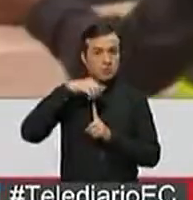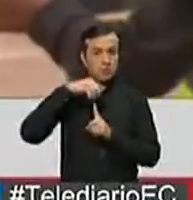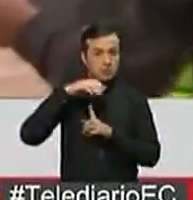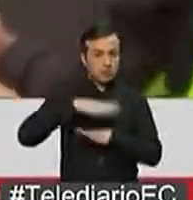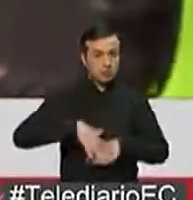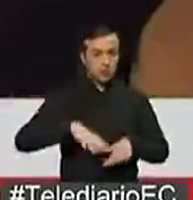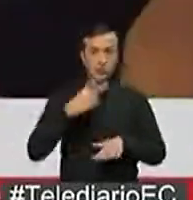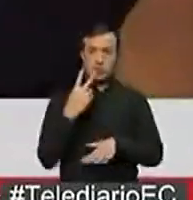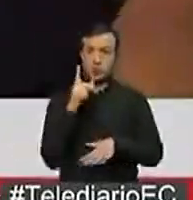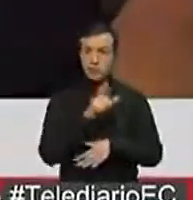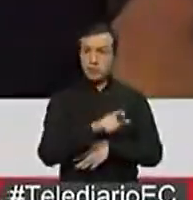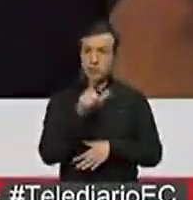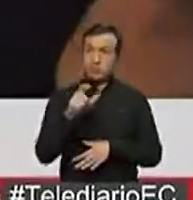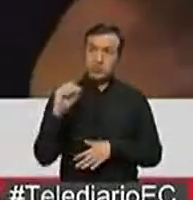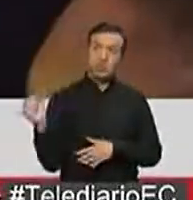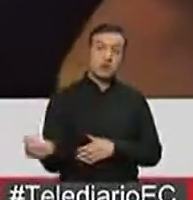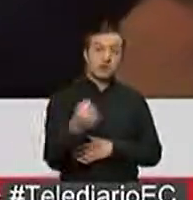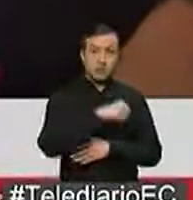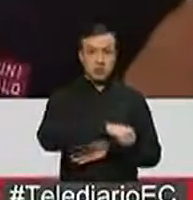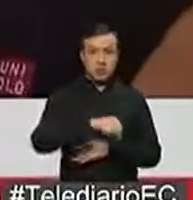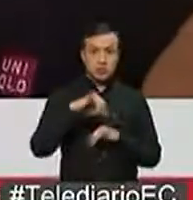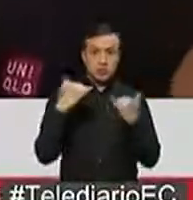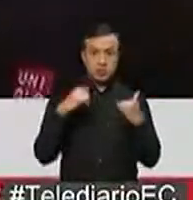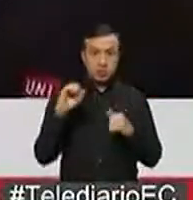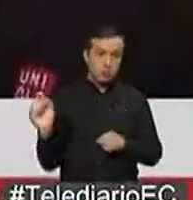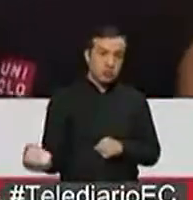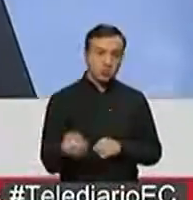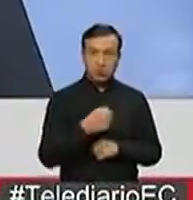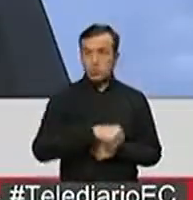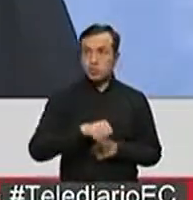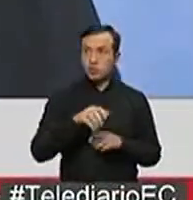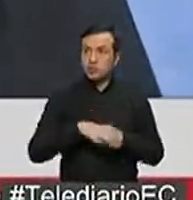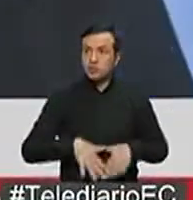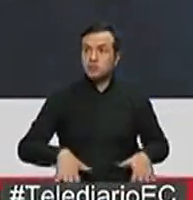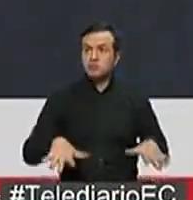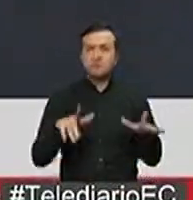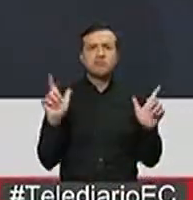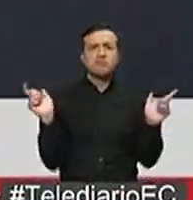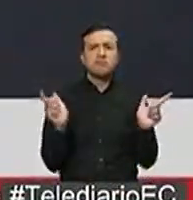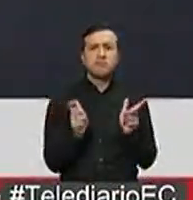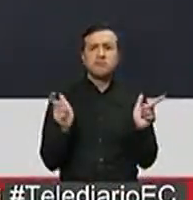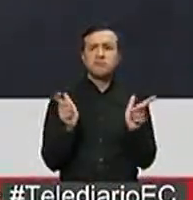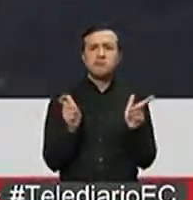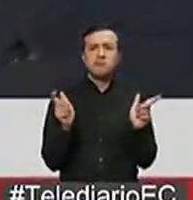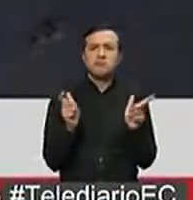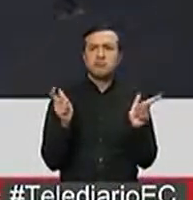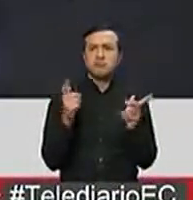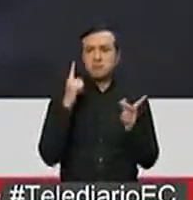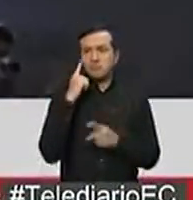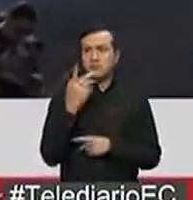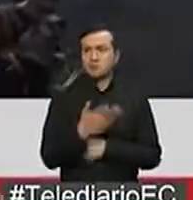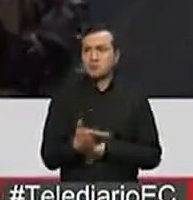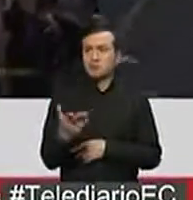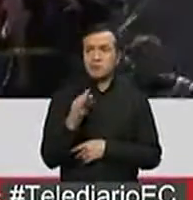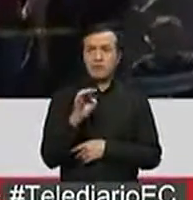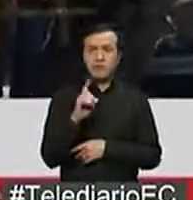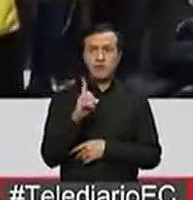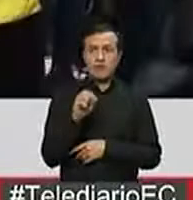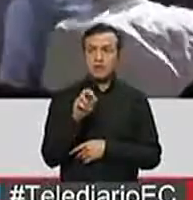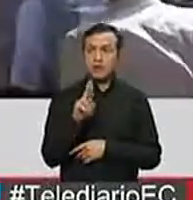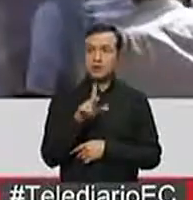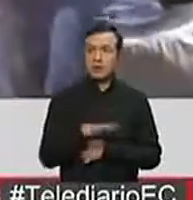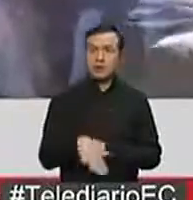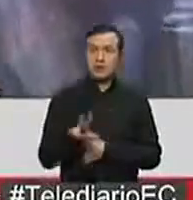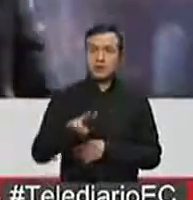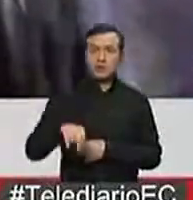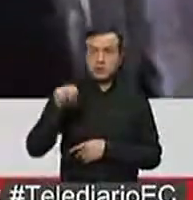las dos figuras del tenis jugaron un mini partido en una cancha pequeña de césped sintético. Federer ocupó el